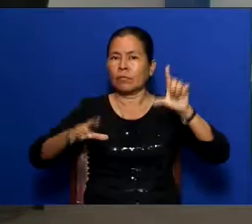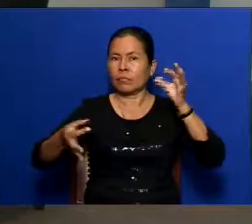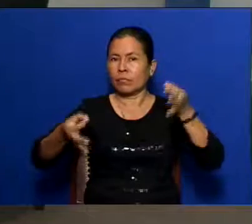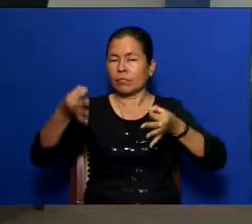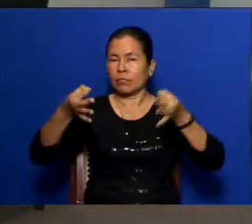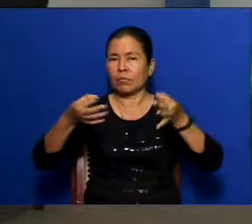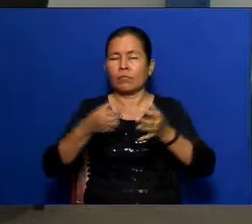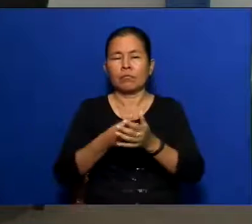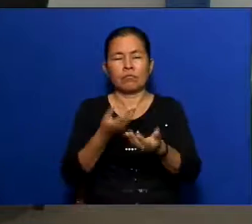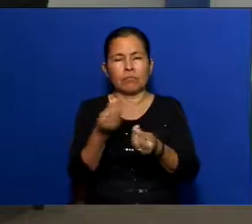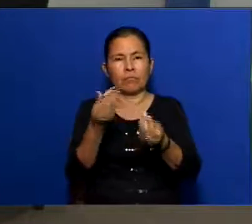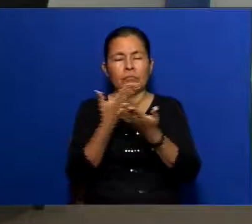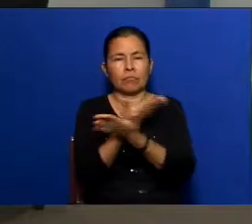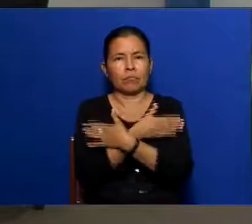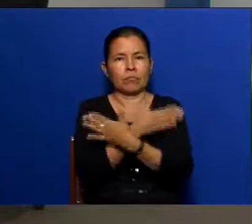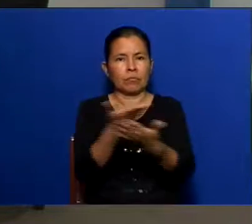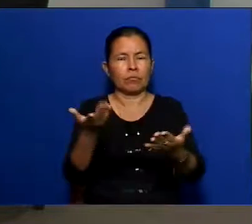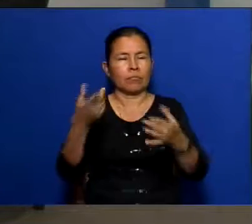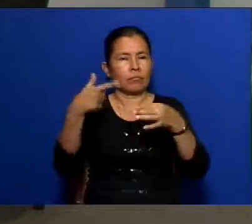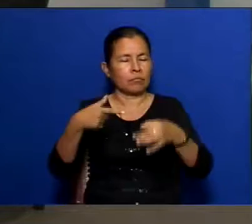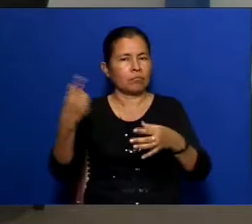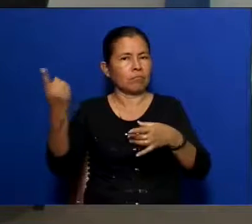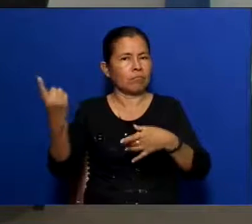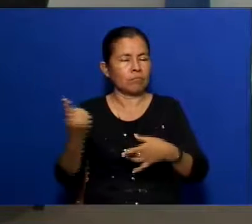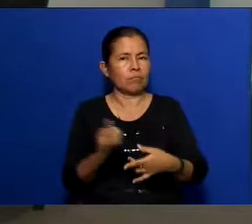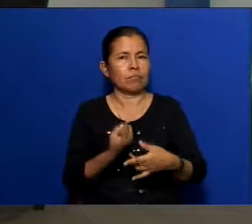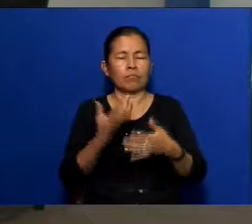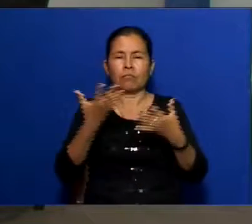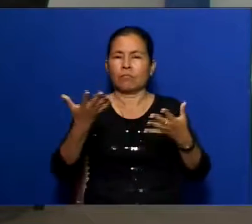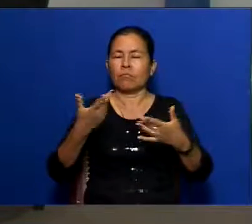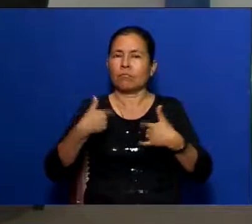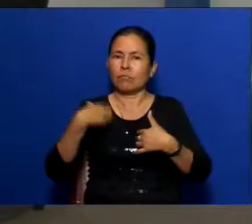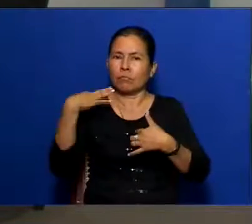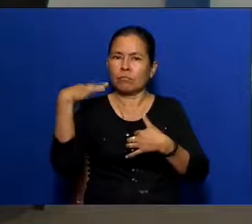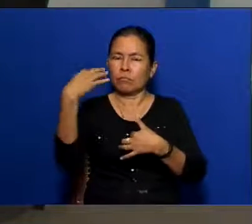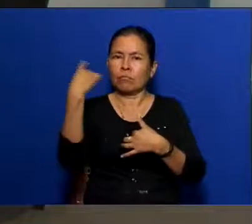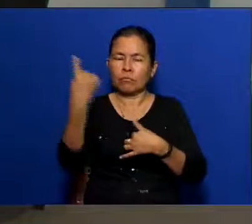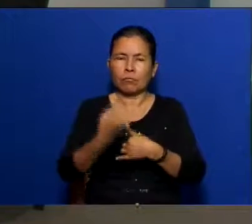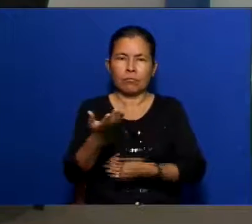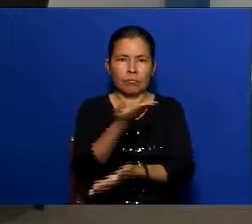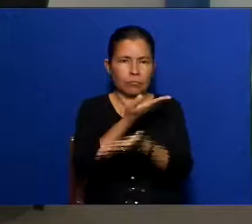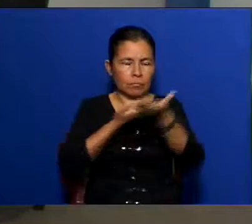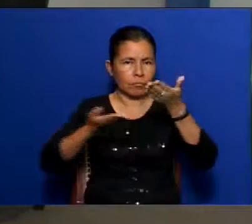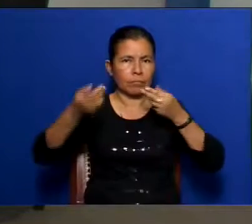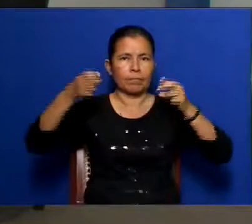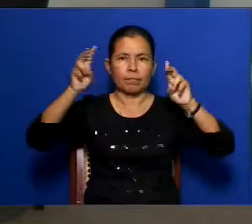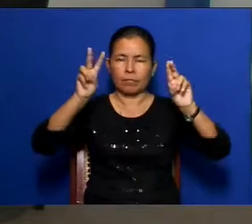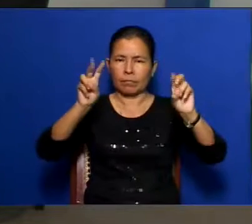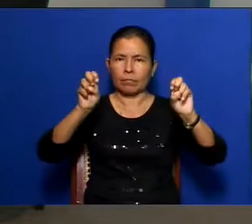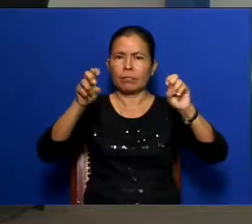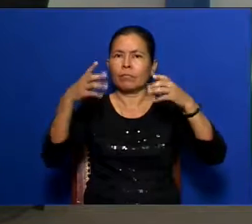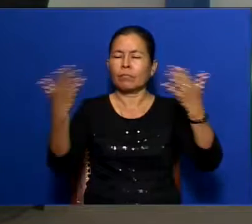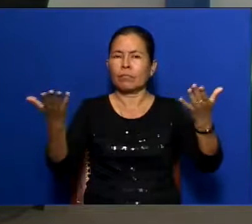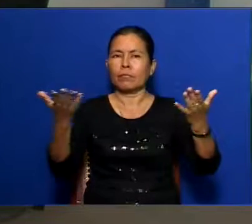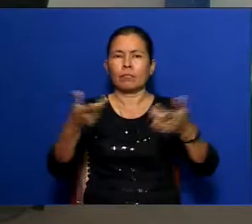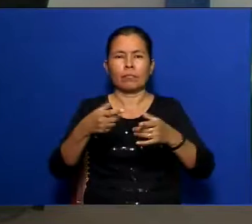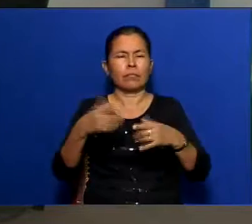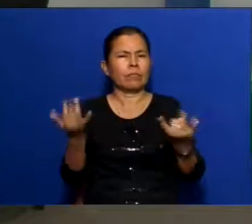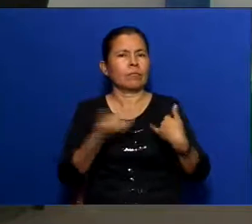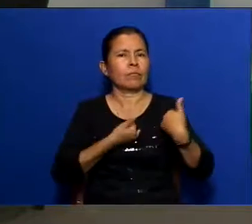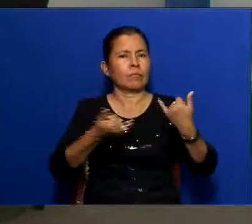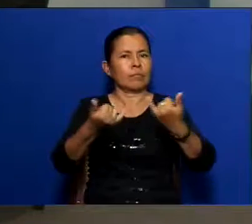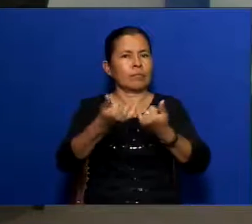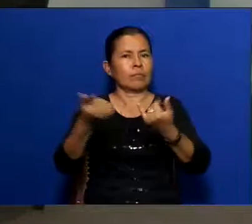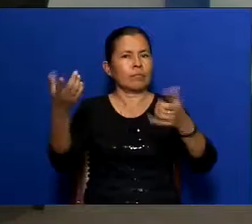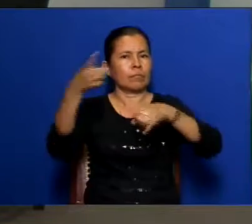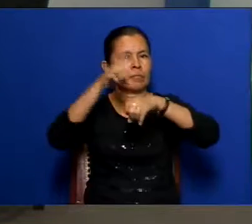mí es un verdadero privilegio compartir este tema sobre el Instituto de Medicina Legal